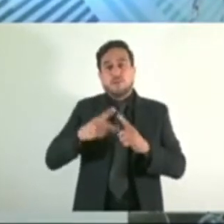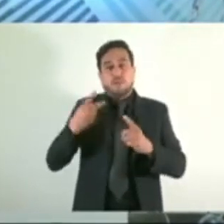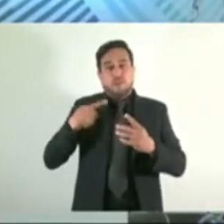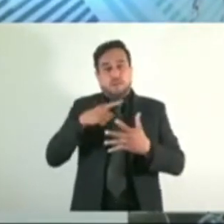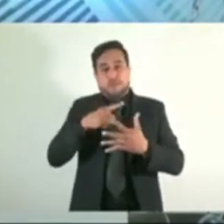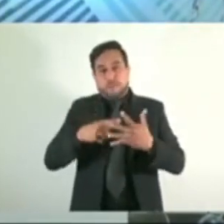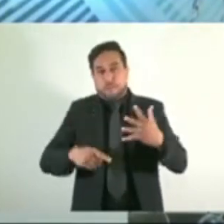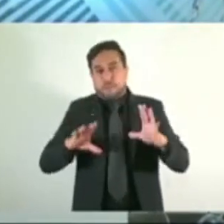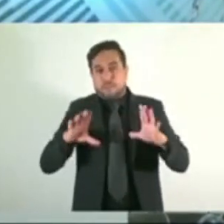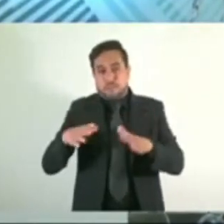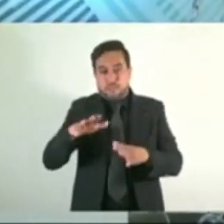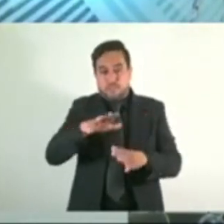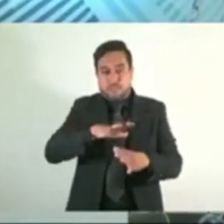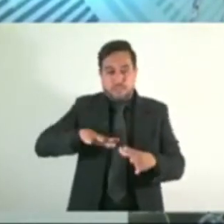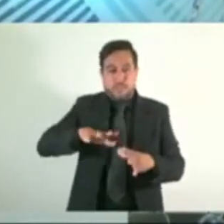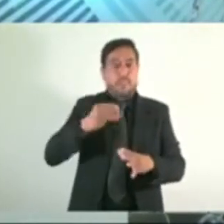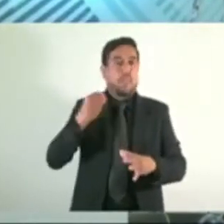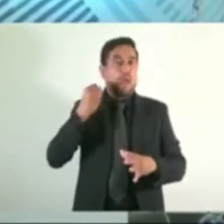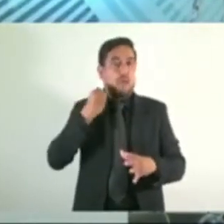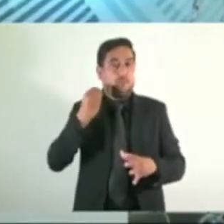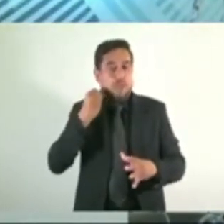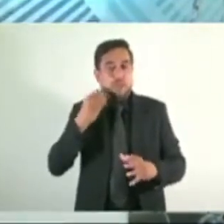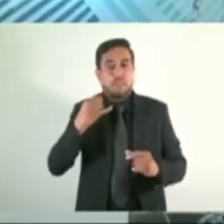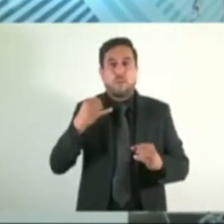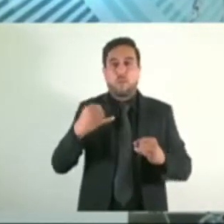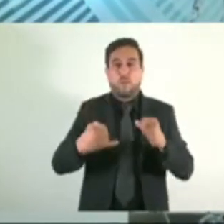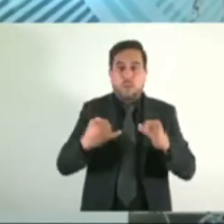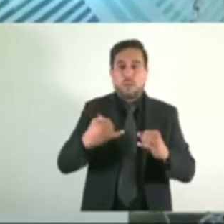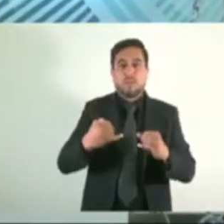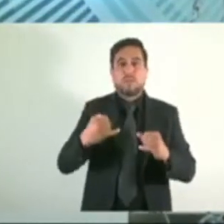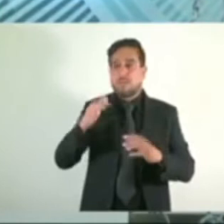colegios, barras de abogados, jueces y mediadores.